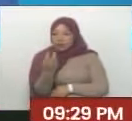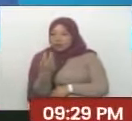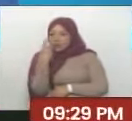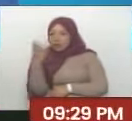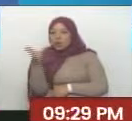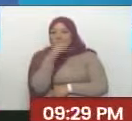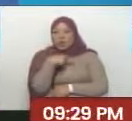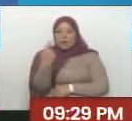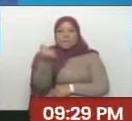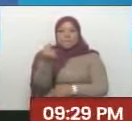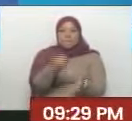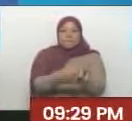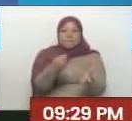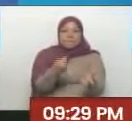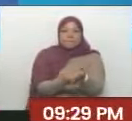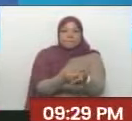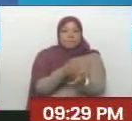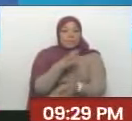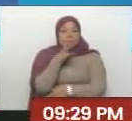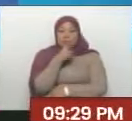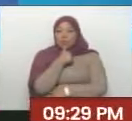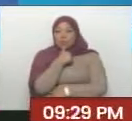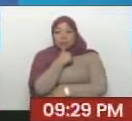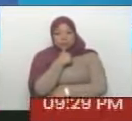No tenía plata para pagar payola.